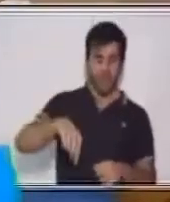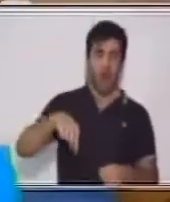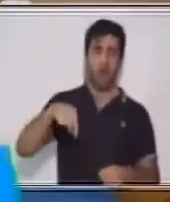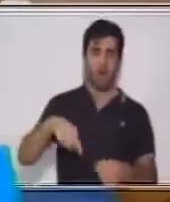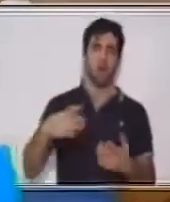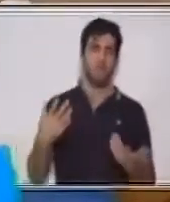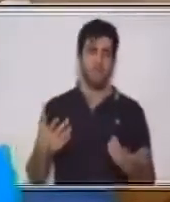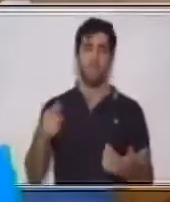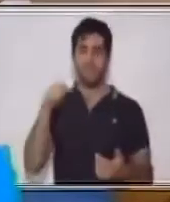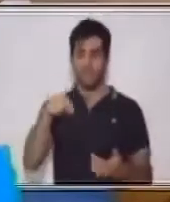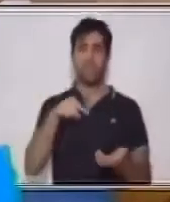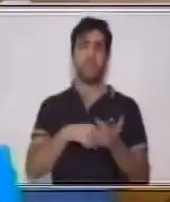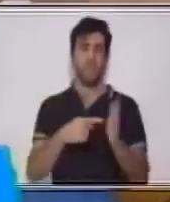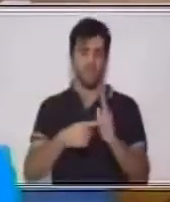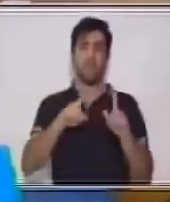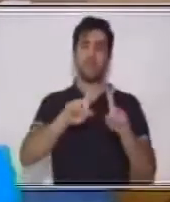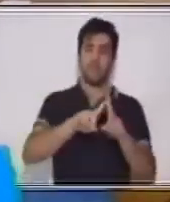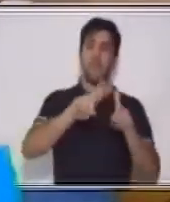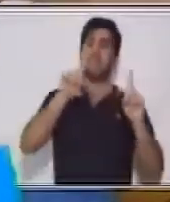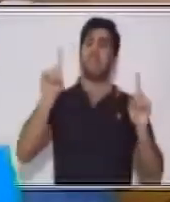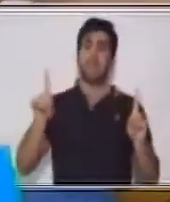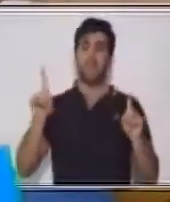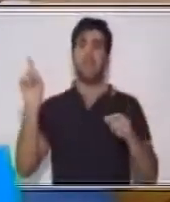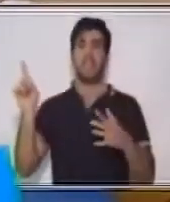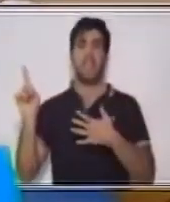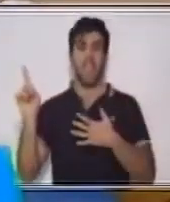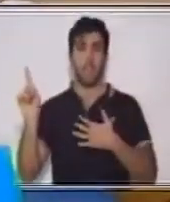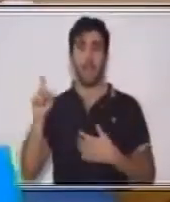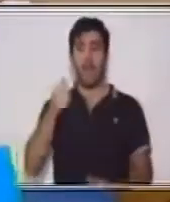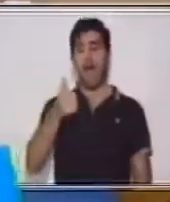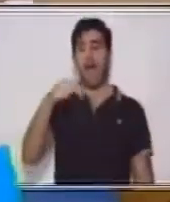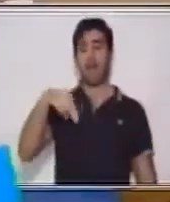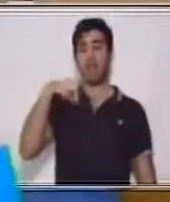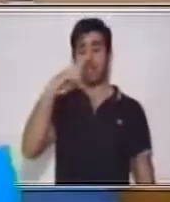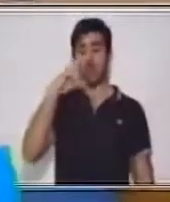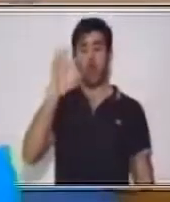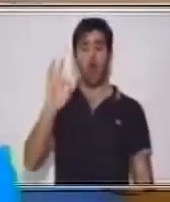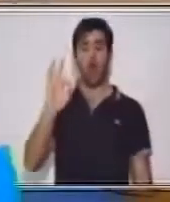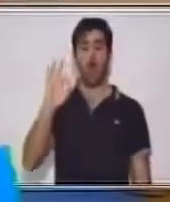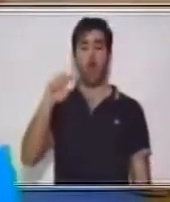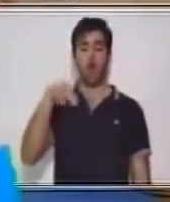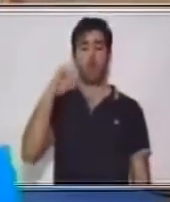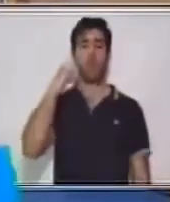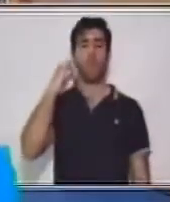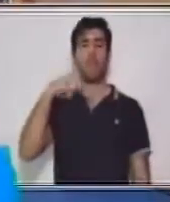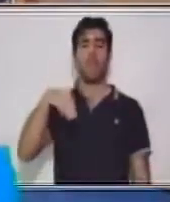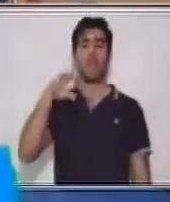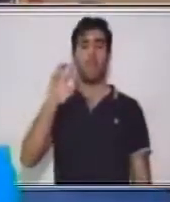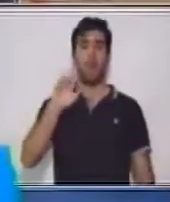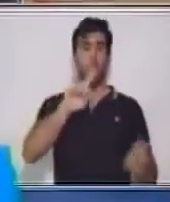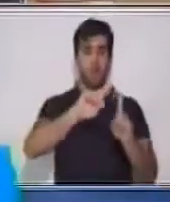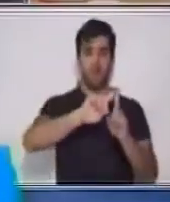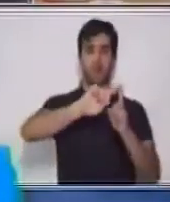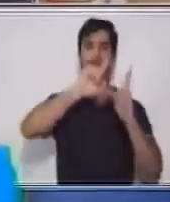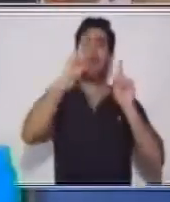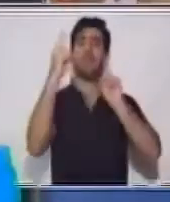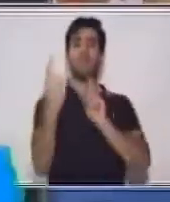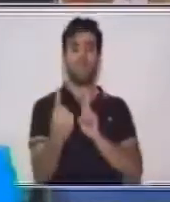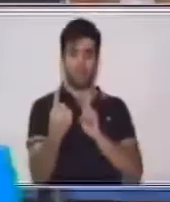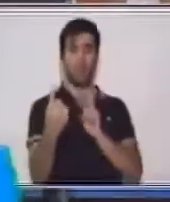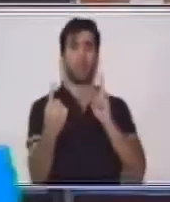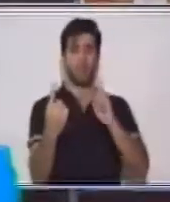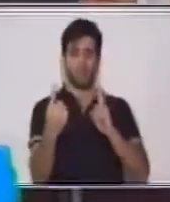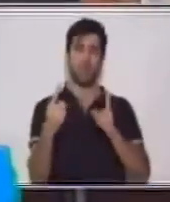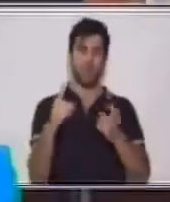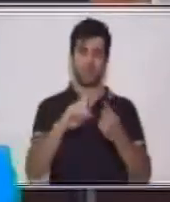bien. Estas palabras se clasifican en antónimos. Antónimos son las palabras que significan